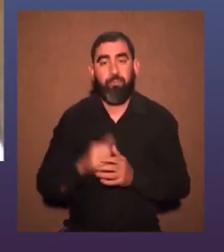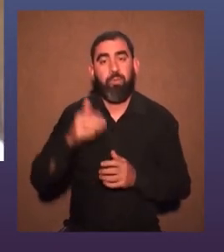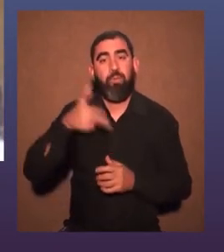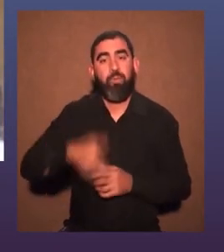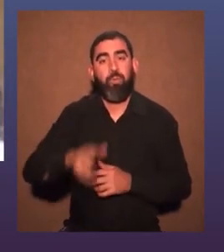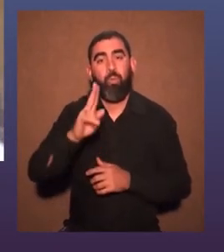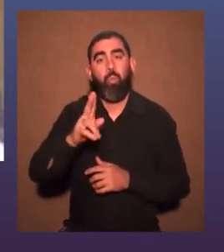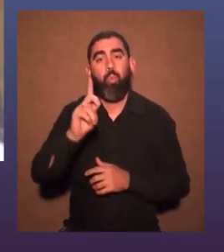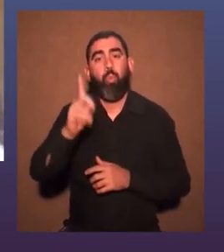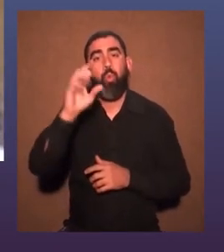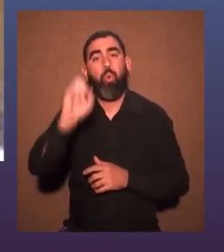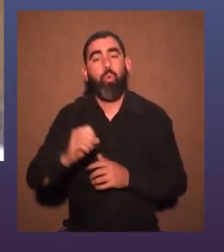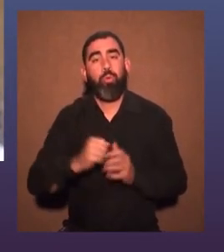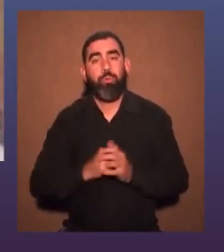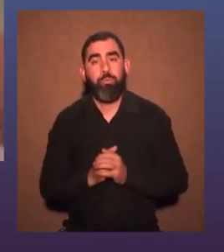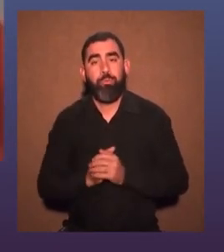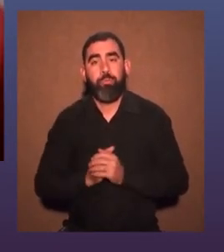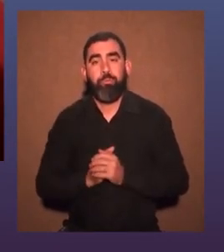Hugo.